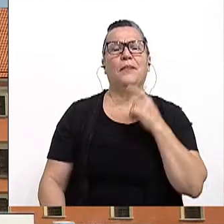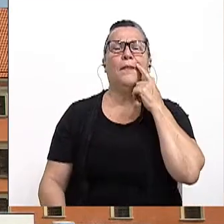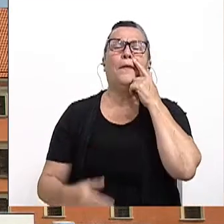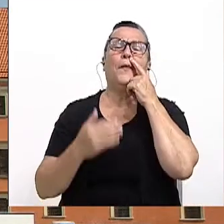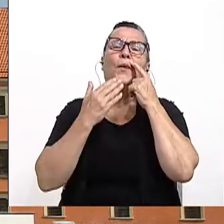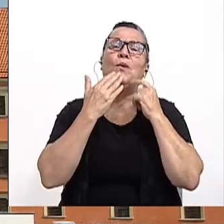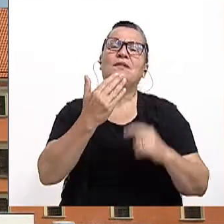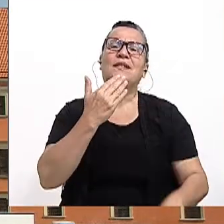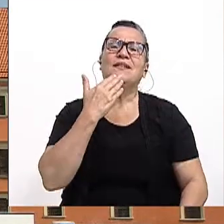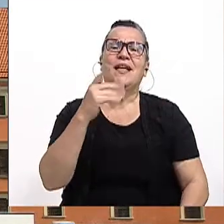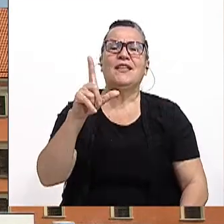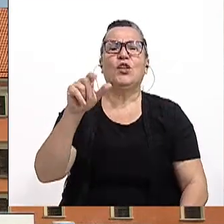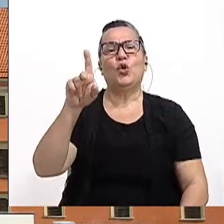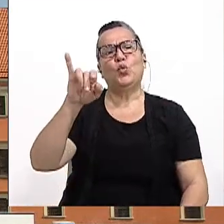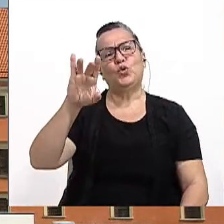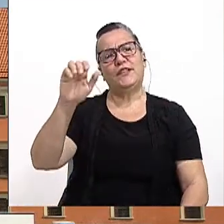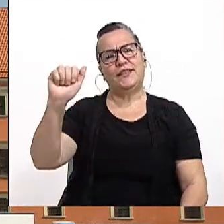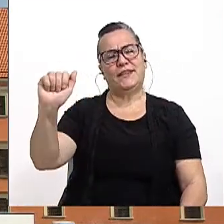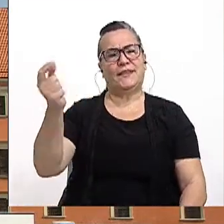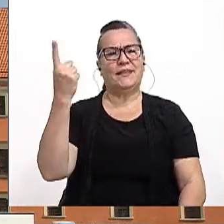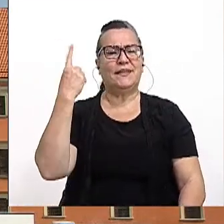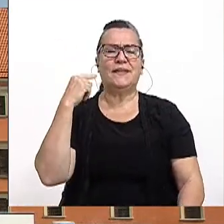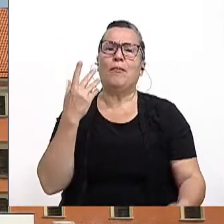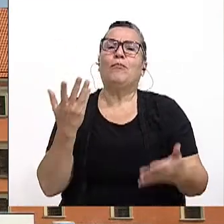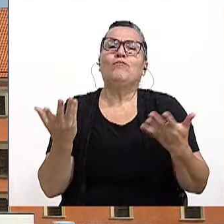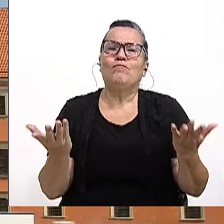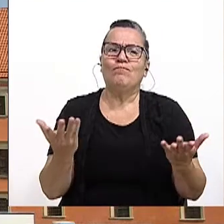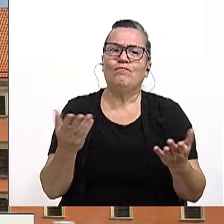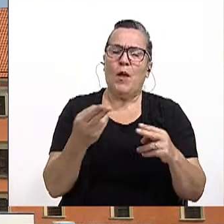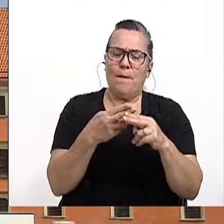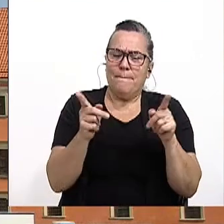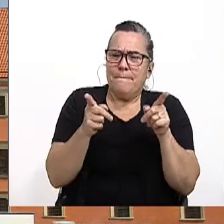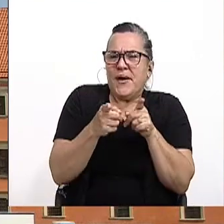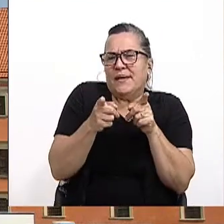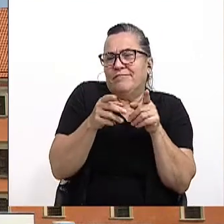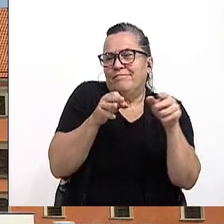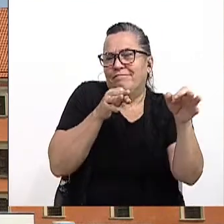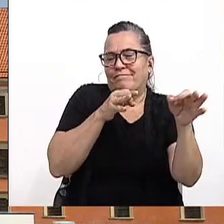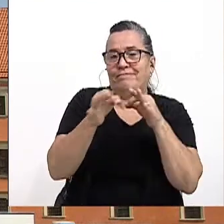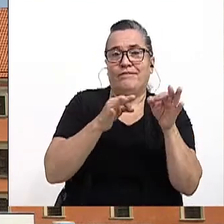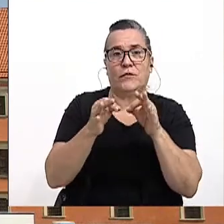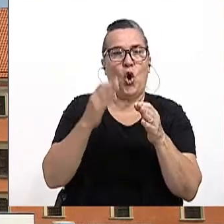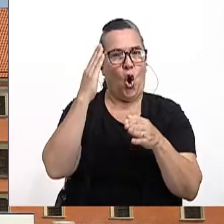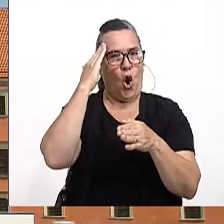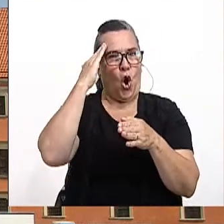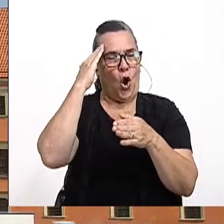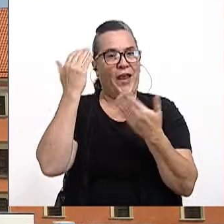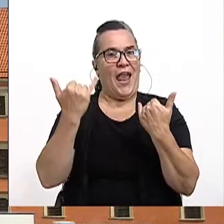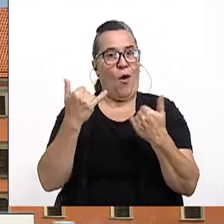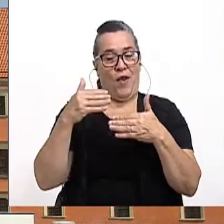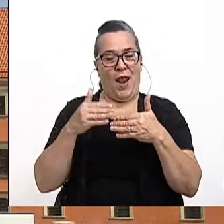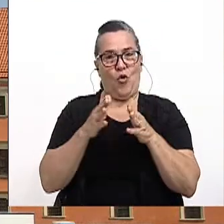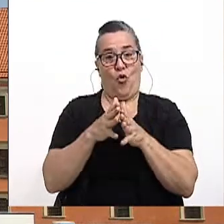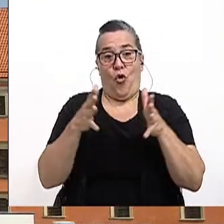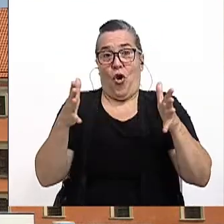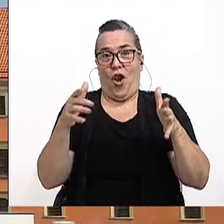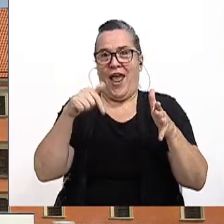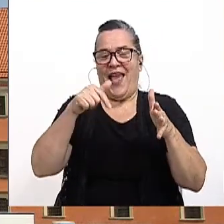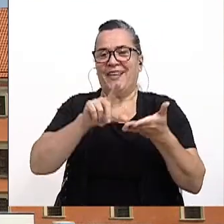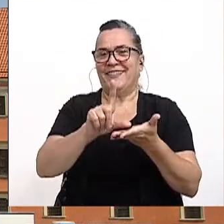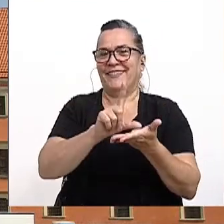Muchas gracias a Lucía por realizar esta breve explicación sobre los conocimientos que vamos a estar ampliando en esta